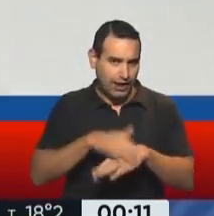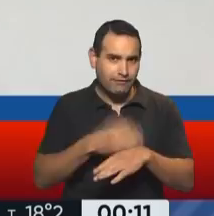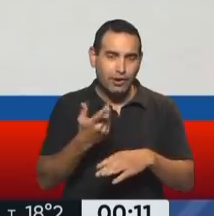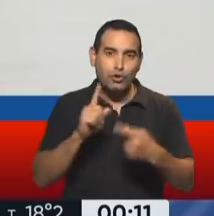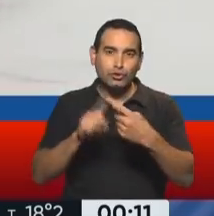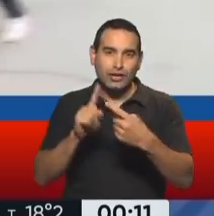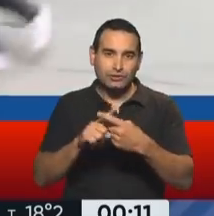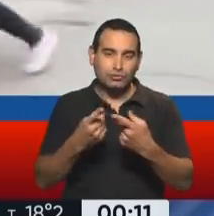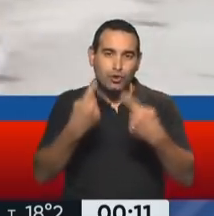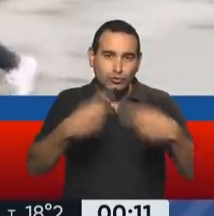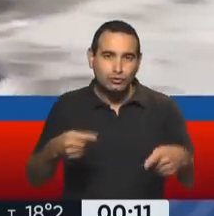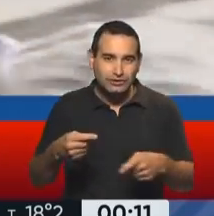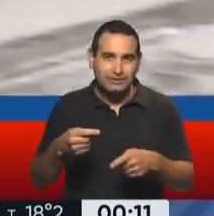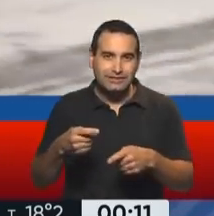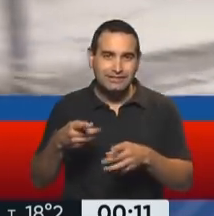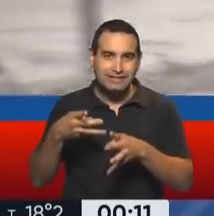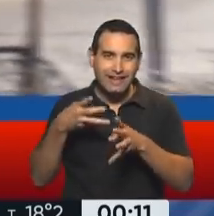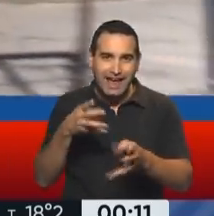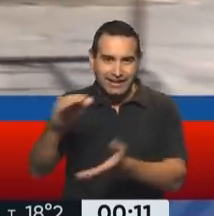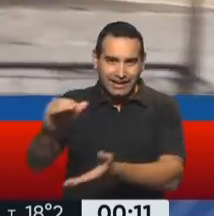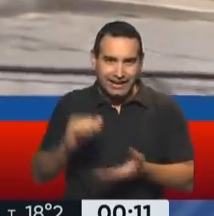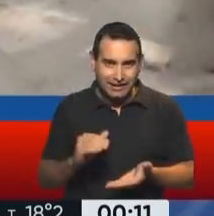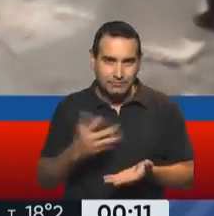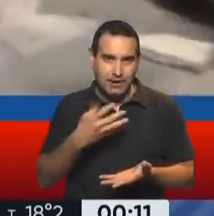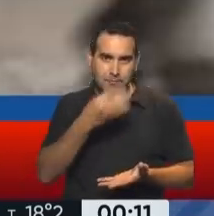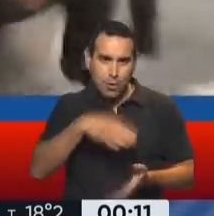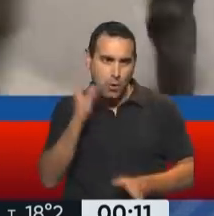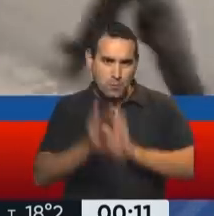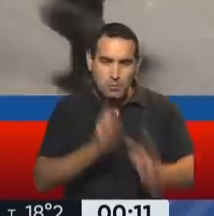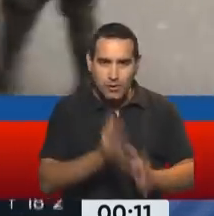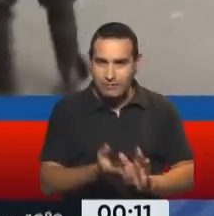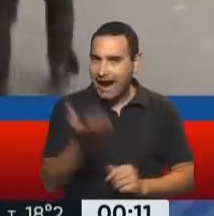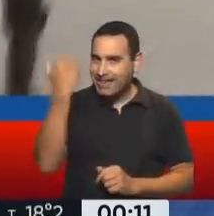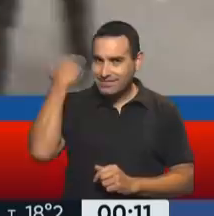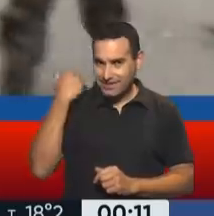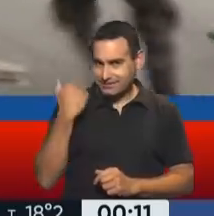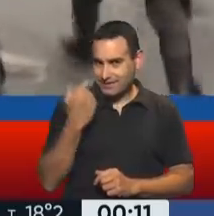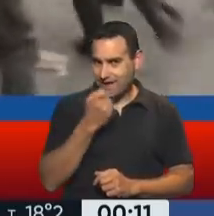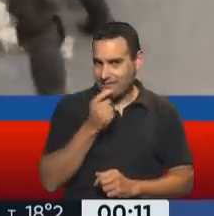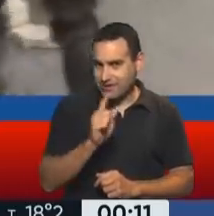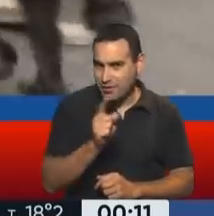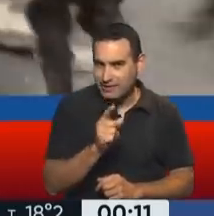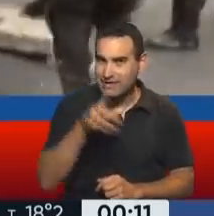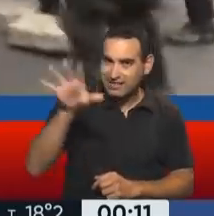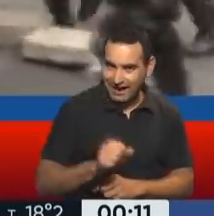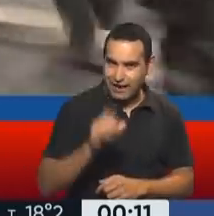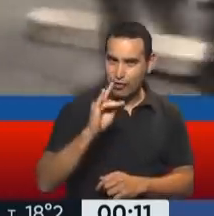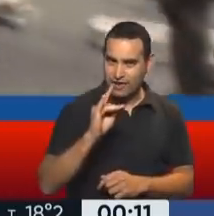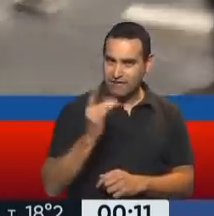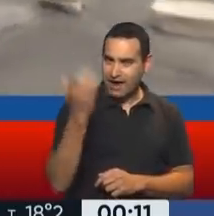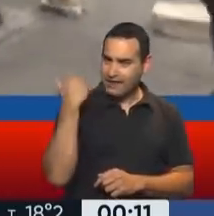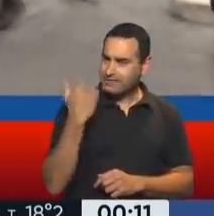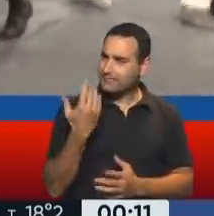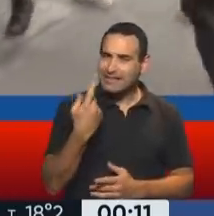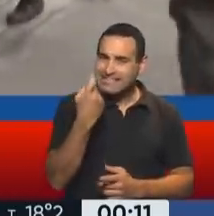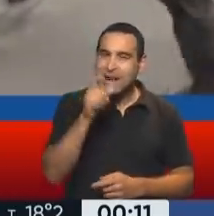conseguir pertrechos para la represión militar policial en esos días, para traerlos acá a Bolivia, tuvo que ser